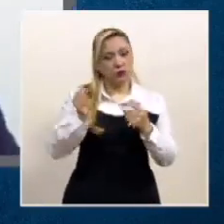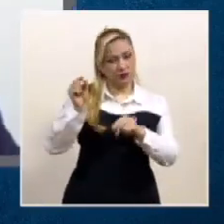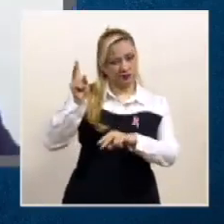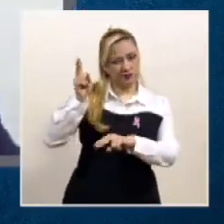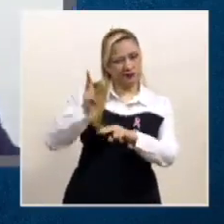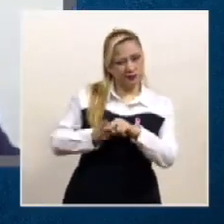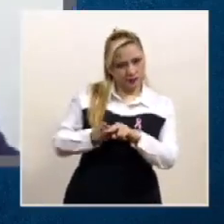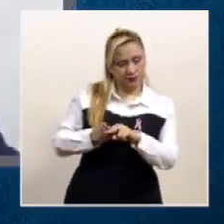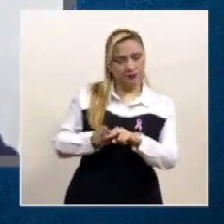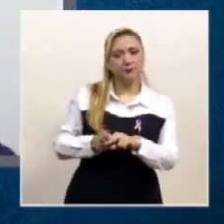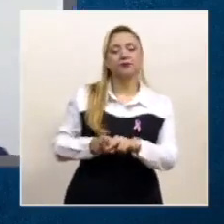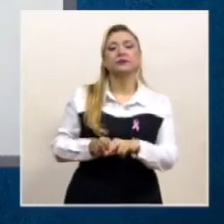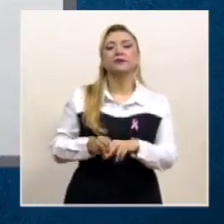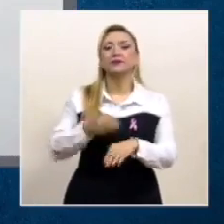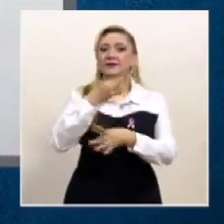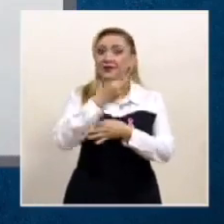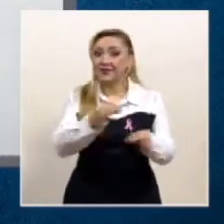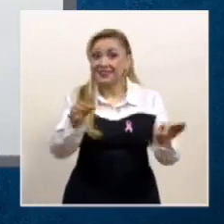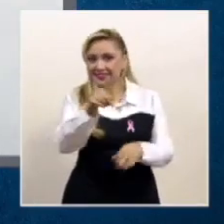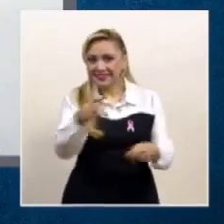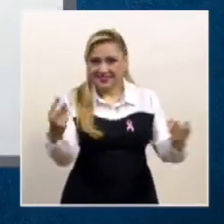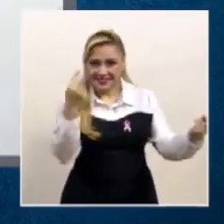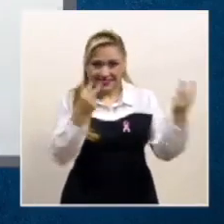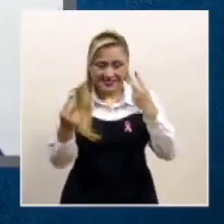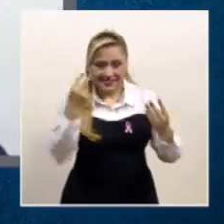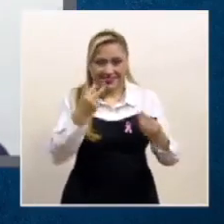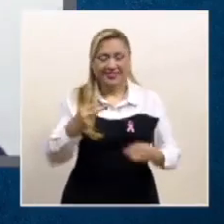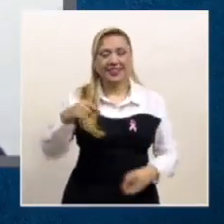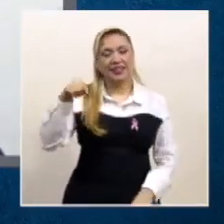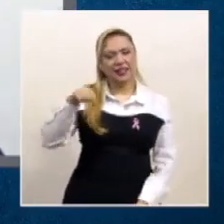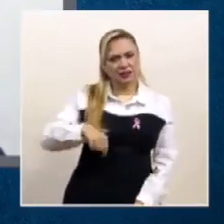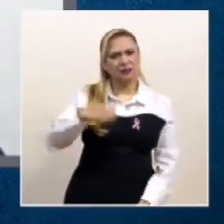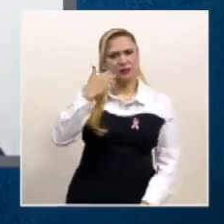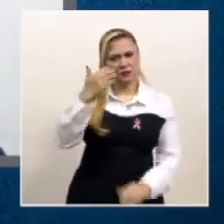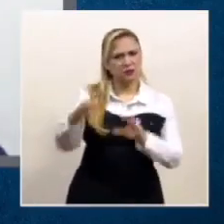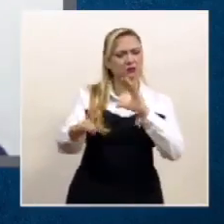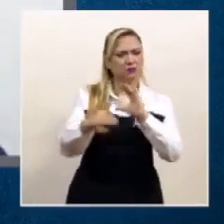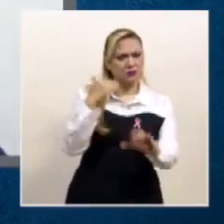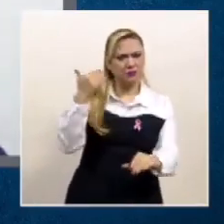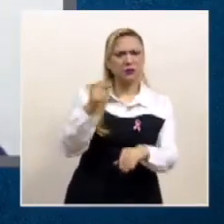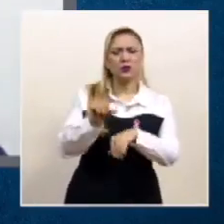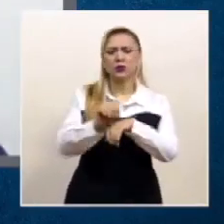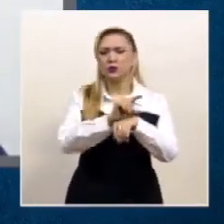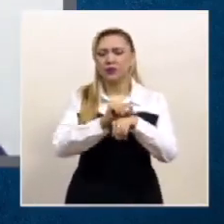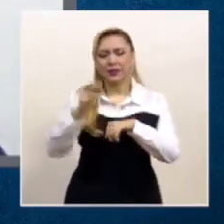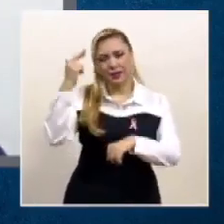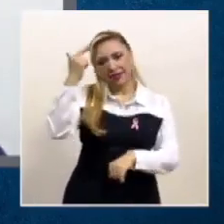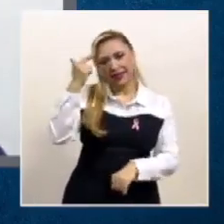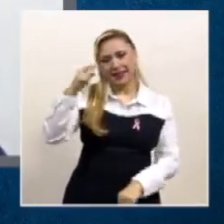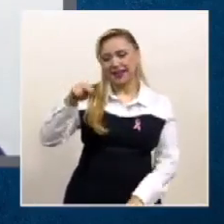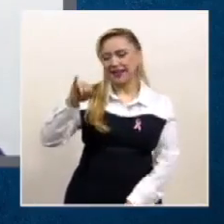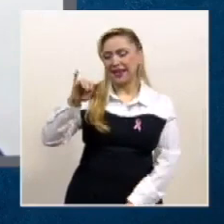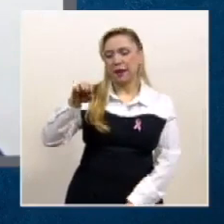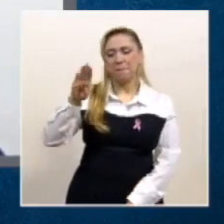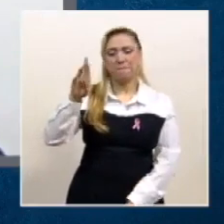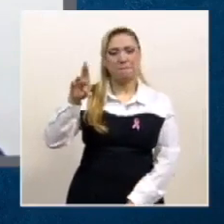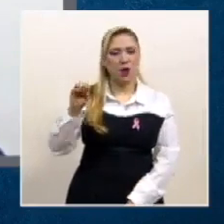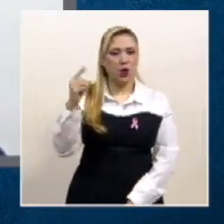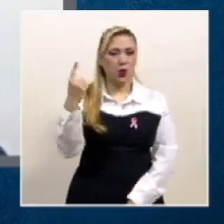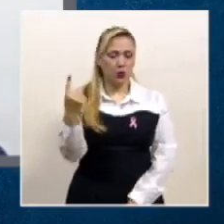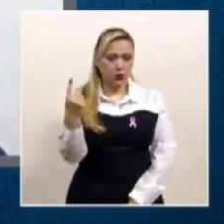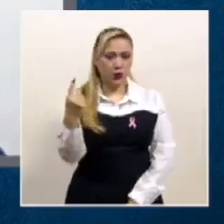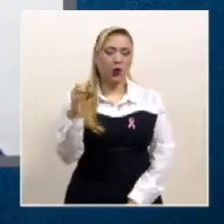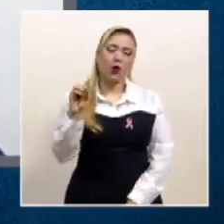una segunda pausa. Les recordamos a quienes nos escuchan, a quienes nos ven, que nos pueden mandar sus comentarios a mi cuenta de Twitter rnembro1 o a la cuenta de